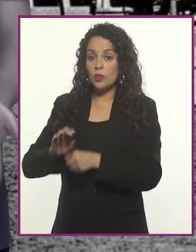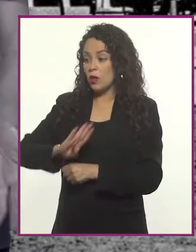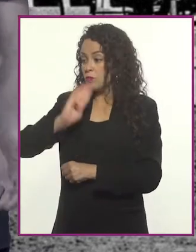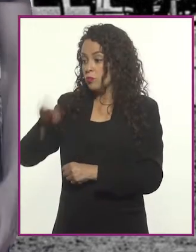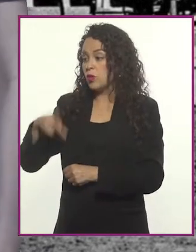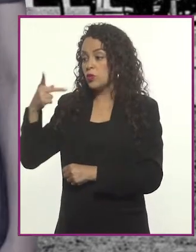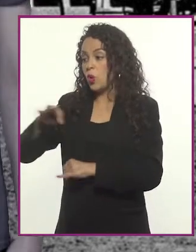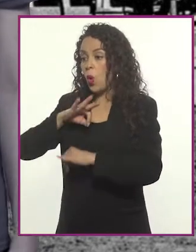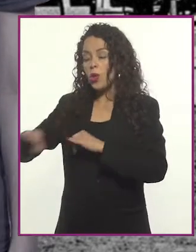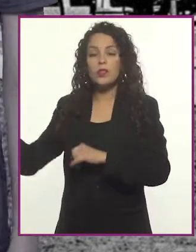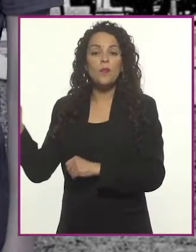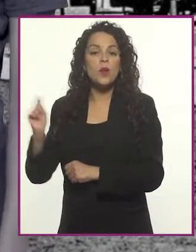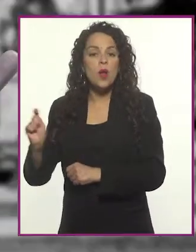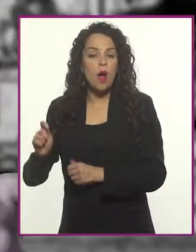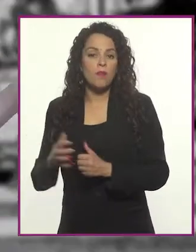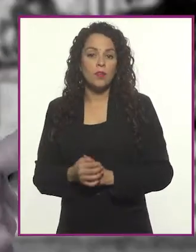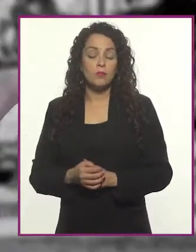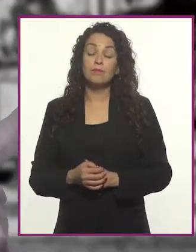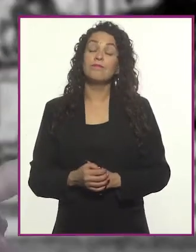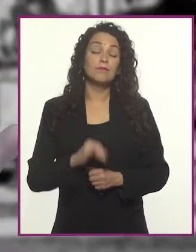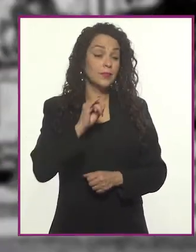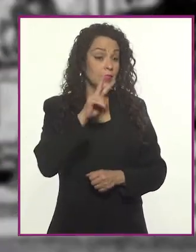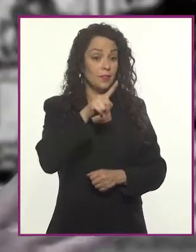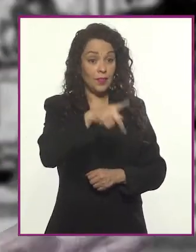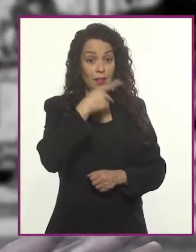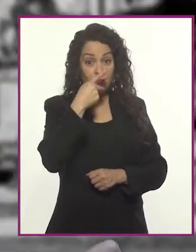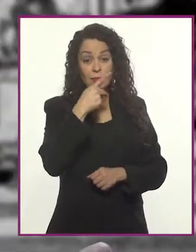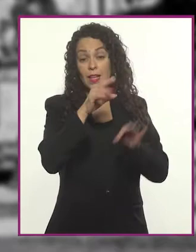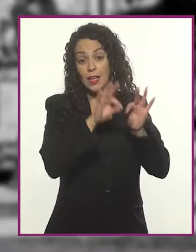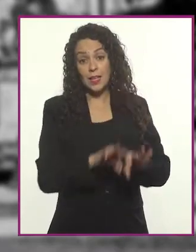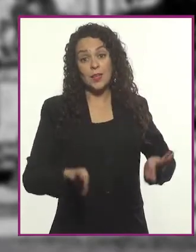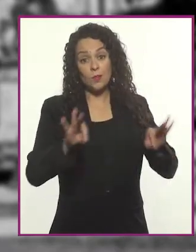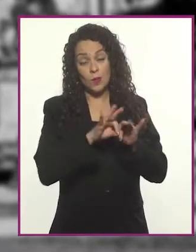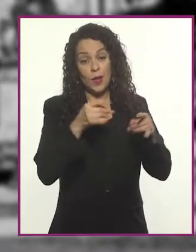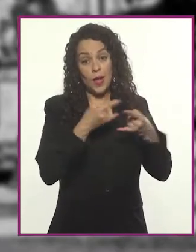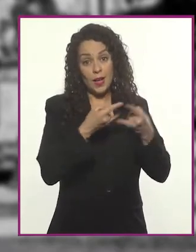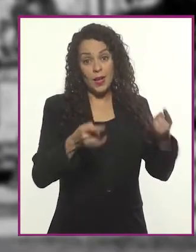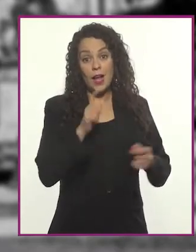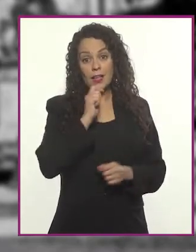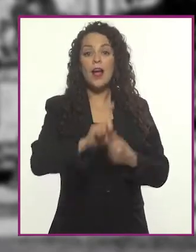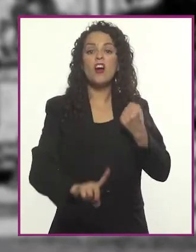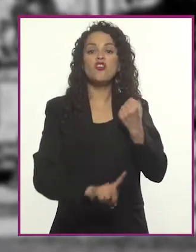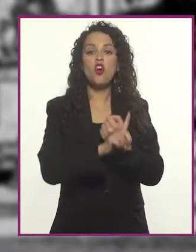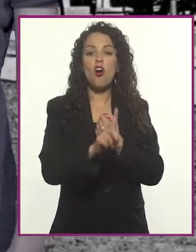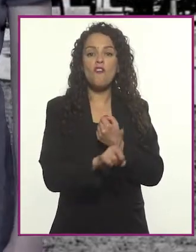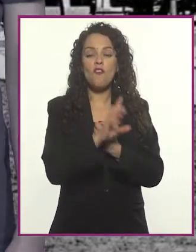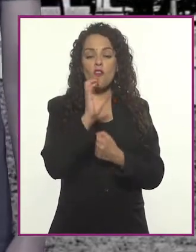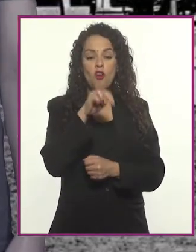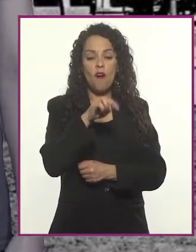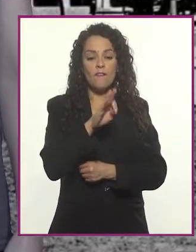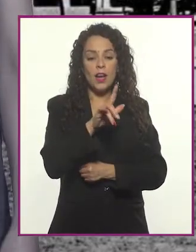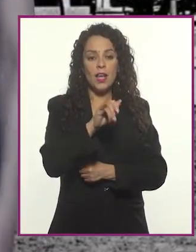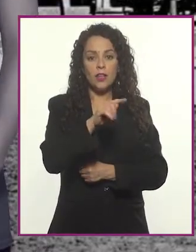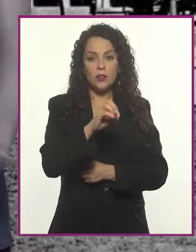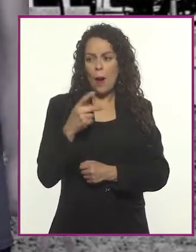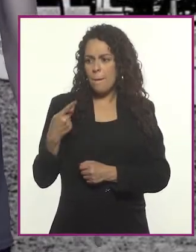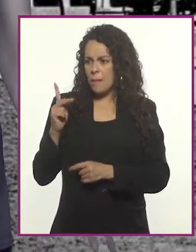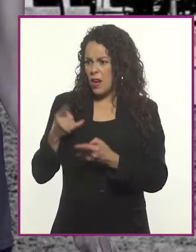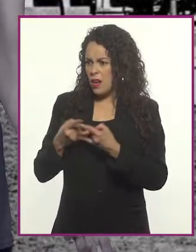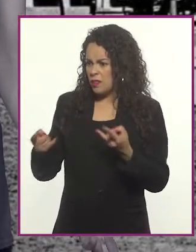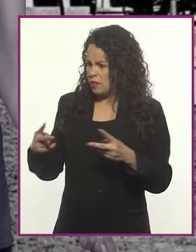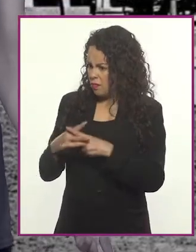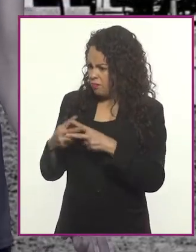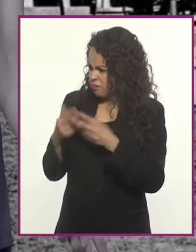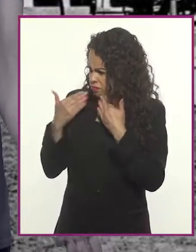del último novio. Justo tocas un punto primordial en toda la historia, el conflicto. Pero en la historia nadie